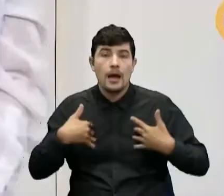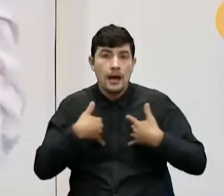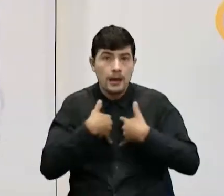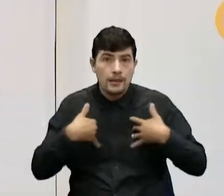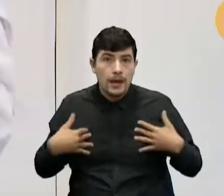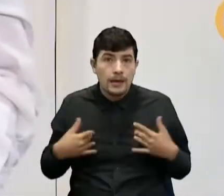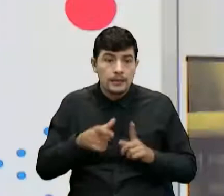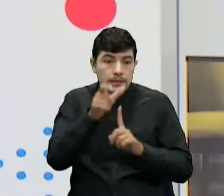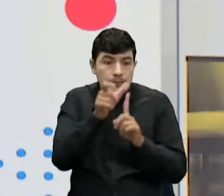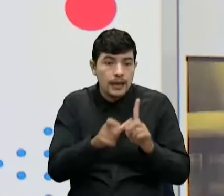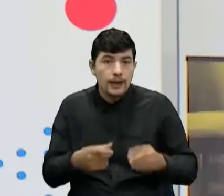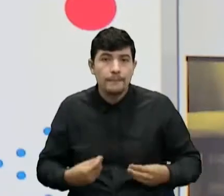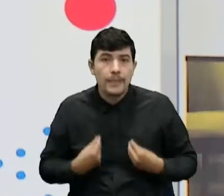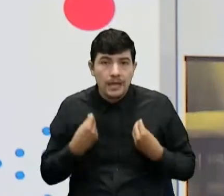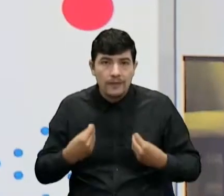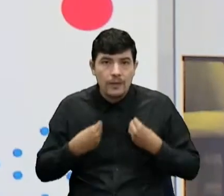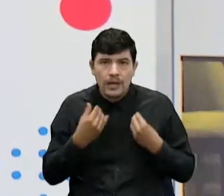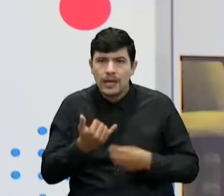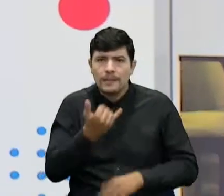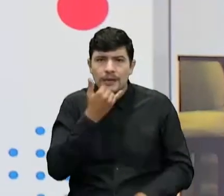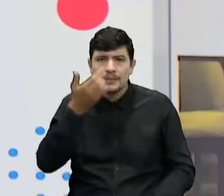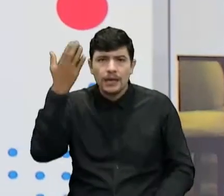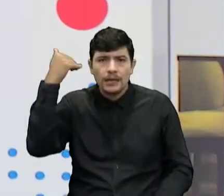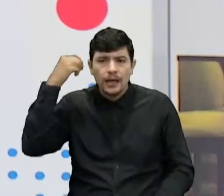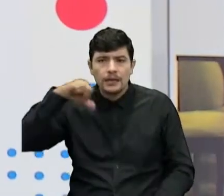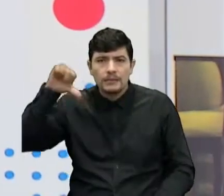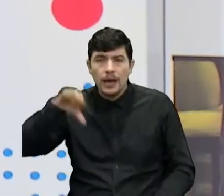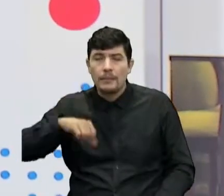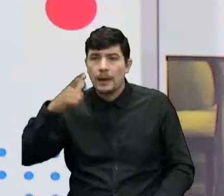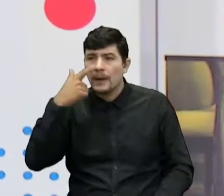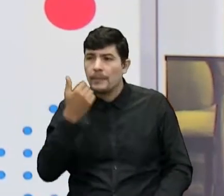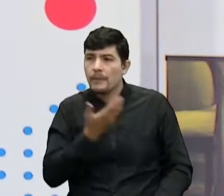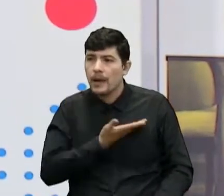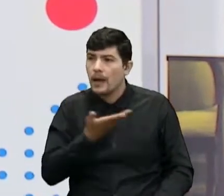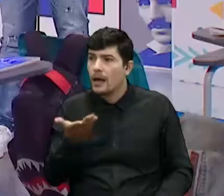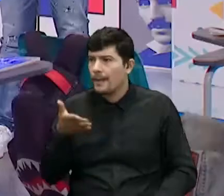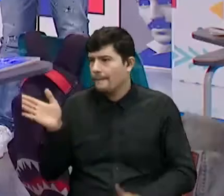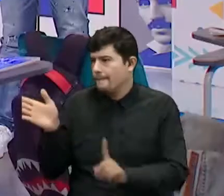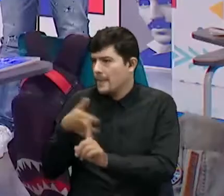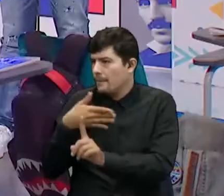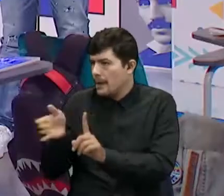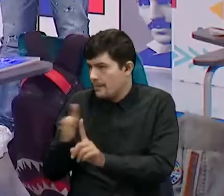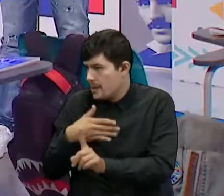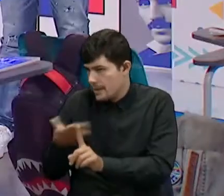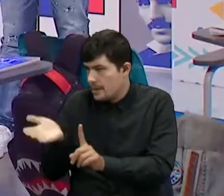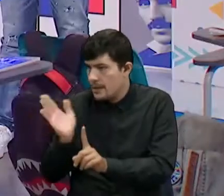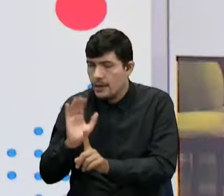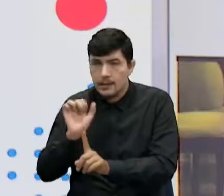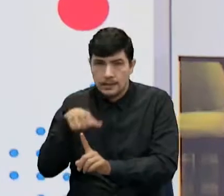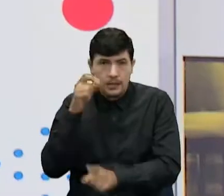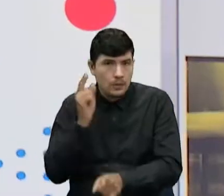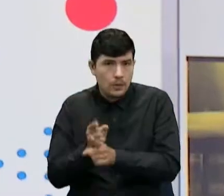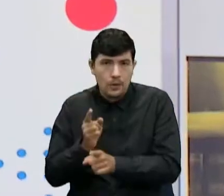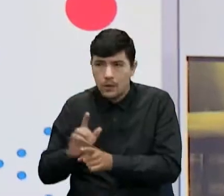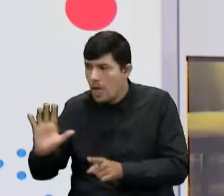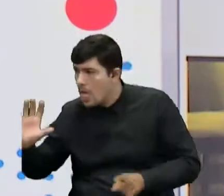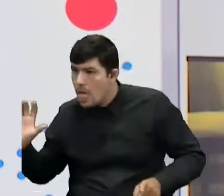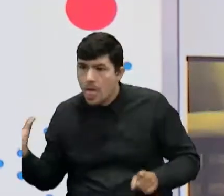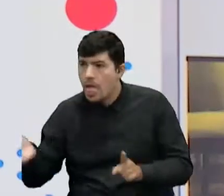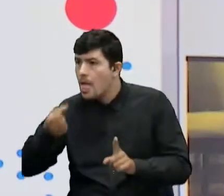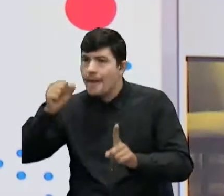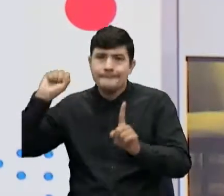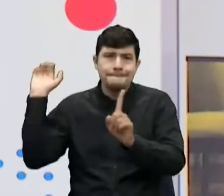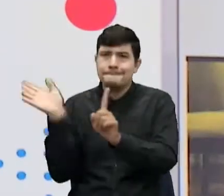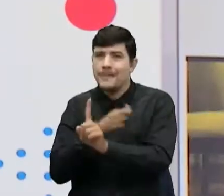Sí ¿Qué pasaba cuando nos portábamos mal? El papá y la mamá Nos daban qué? Fuete Fuete Sí Nos daban fuete Y con lo que encontraban ¿Cierto?